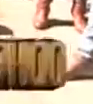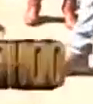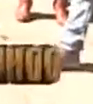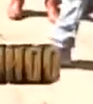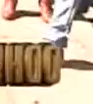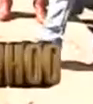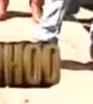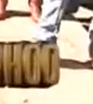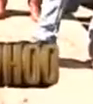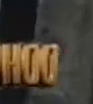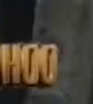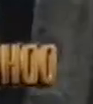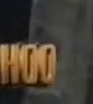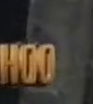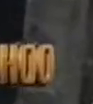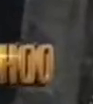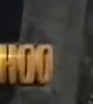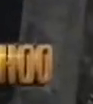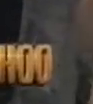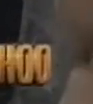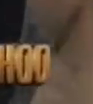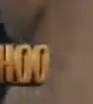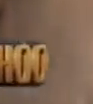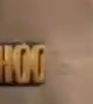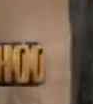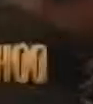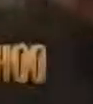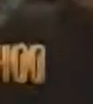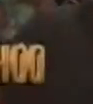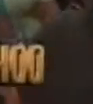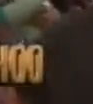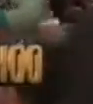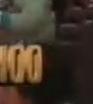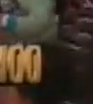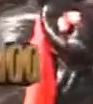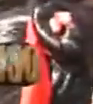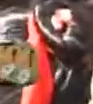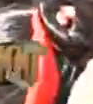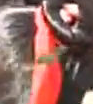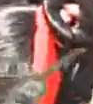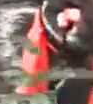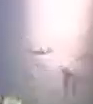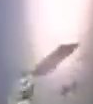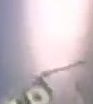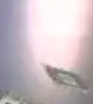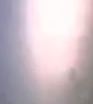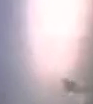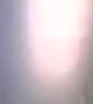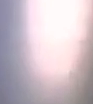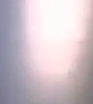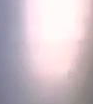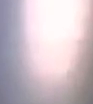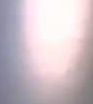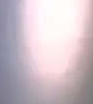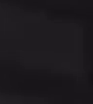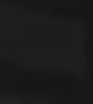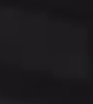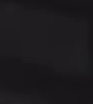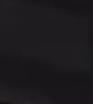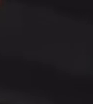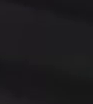Gama Guayaquil mañana, 11 de febrero, desde las 9 de la mañana. Y los $10,000 pueden